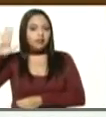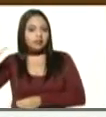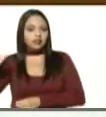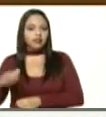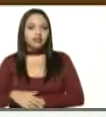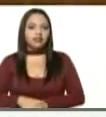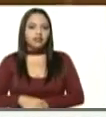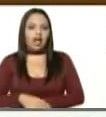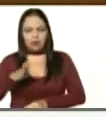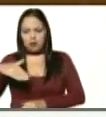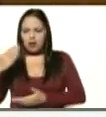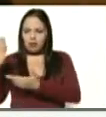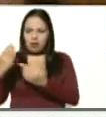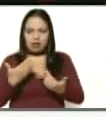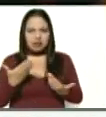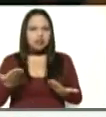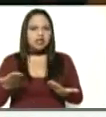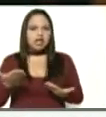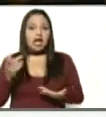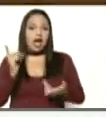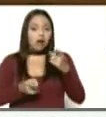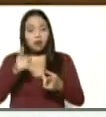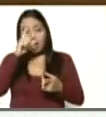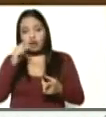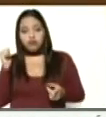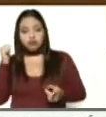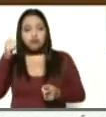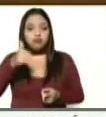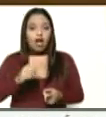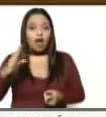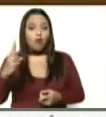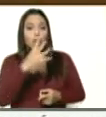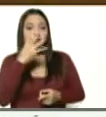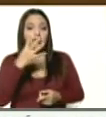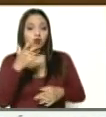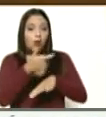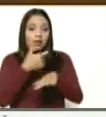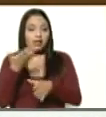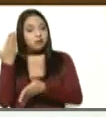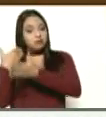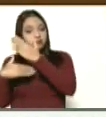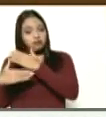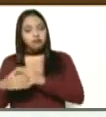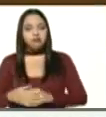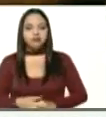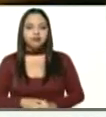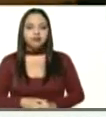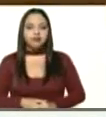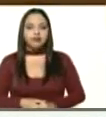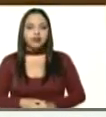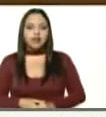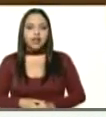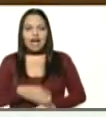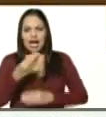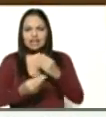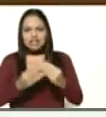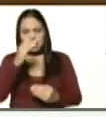Porque pudiéramos venir como seguramente vinieron muchos años en la Cuarta República a rendirle